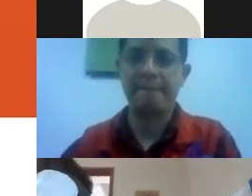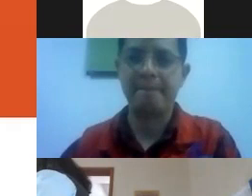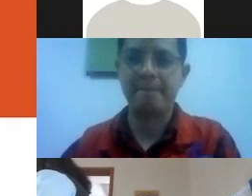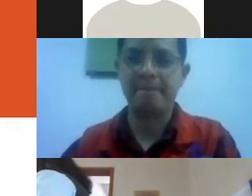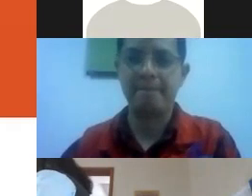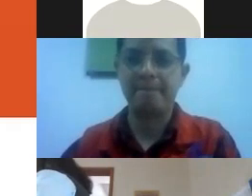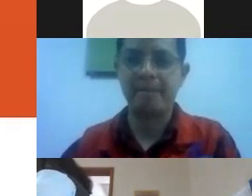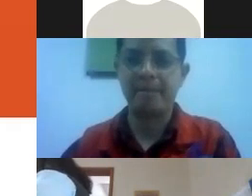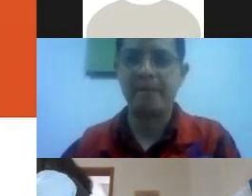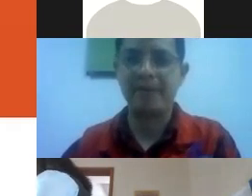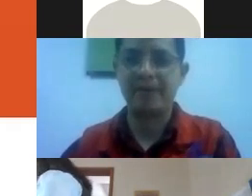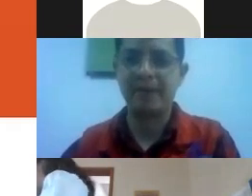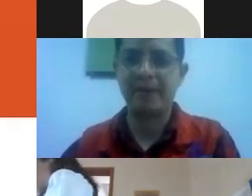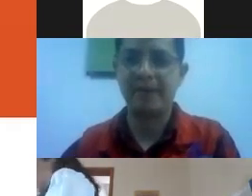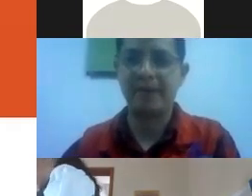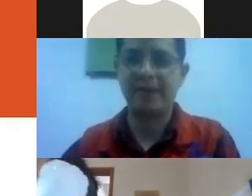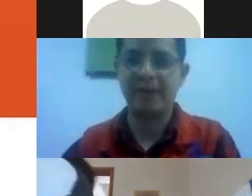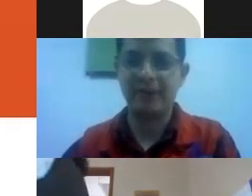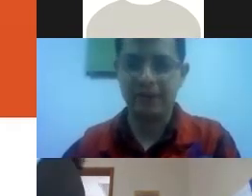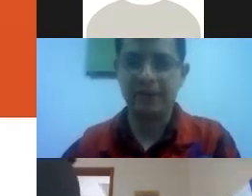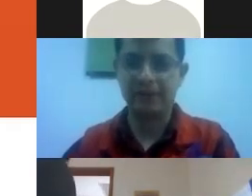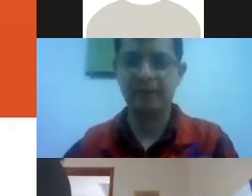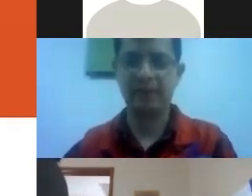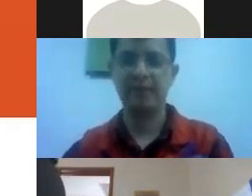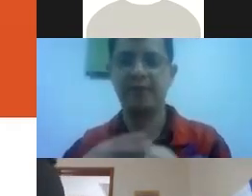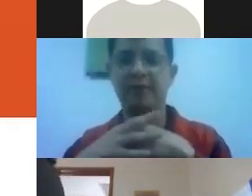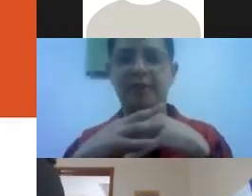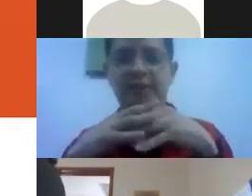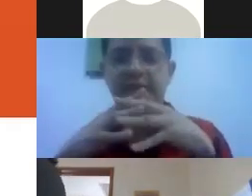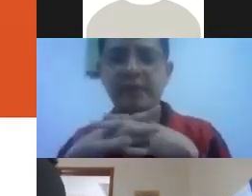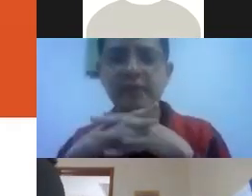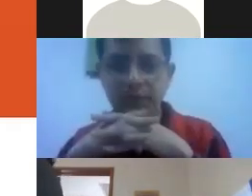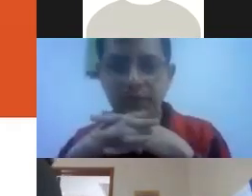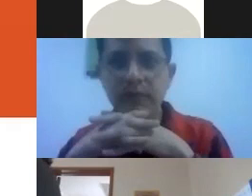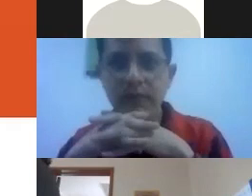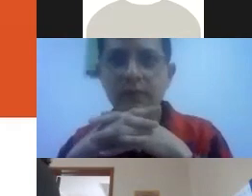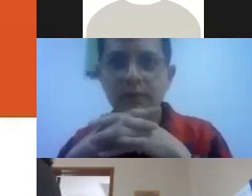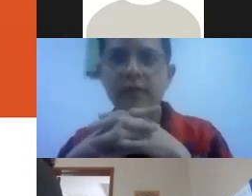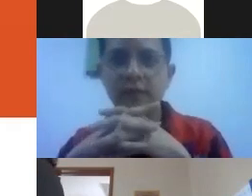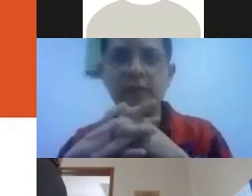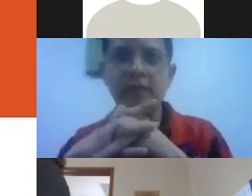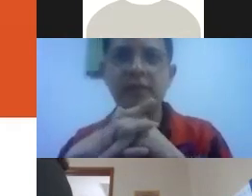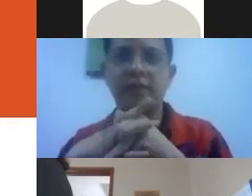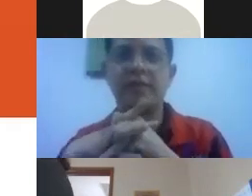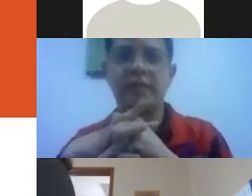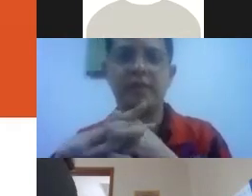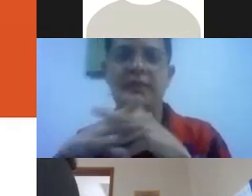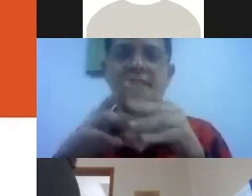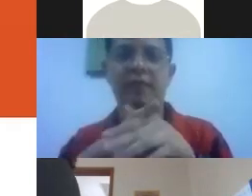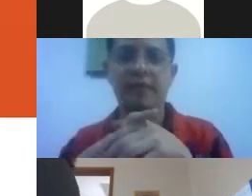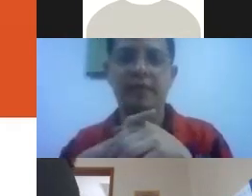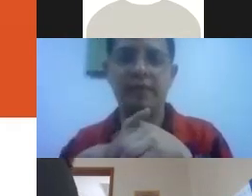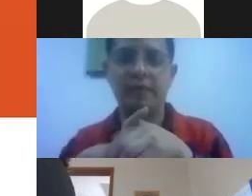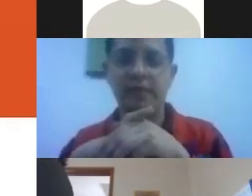Es que yo creo que, digo, sí tiene que ver la potencia que puede tener una sustancia química, pero